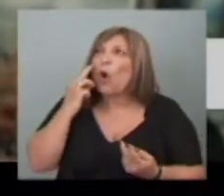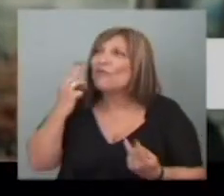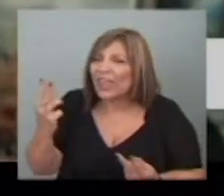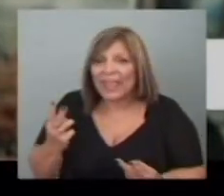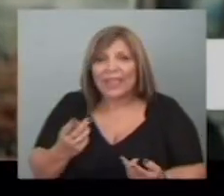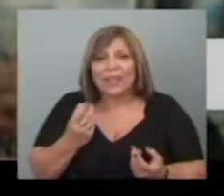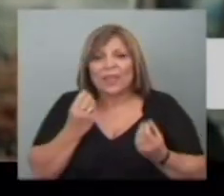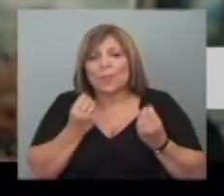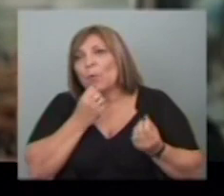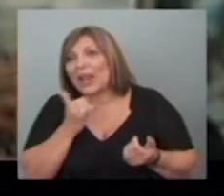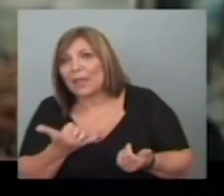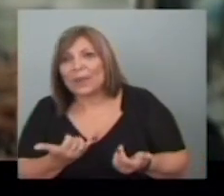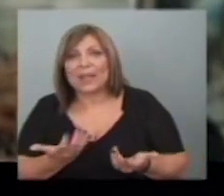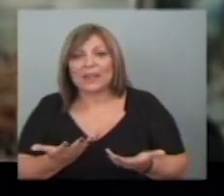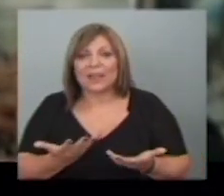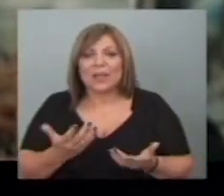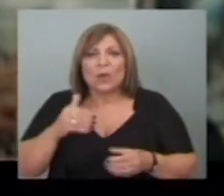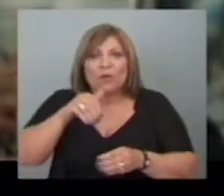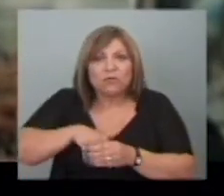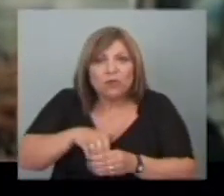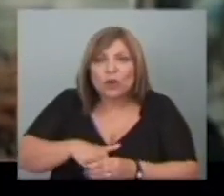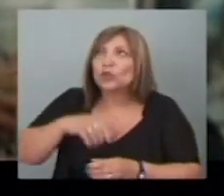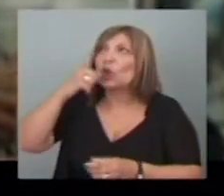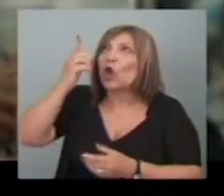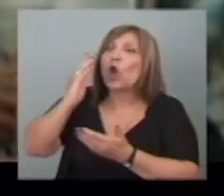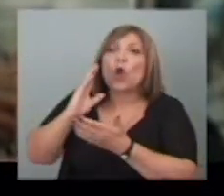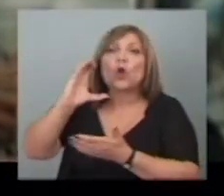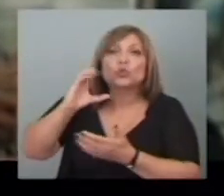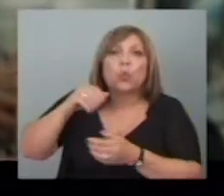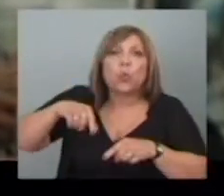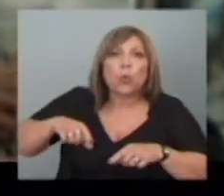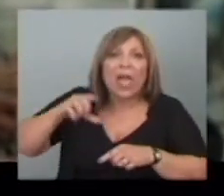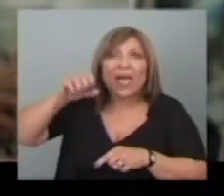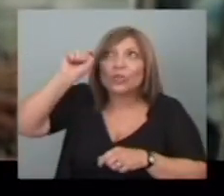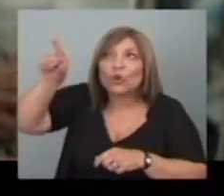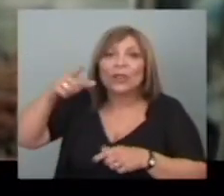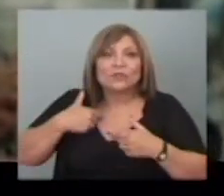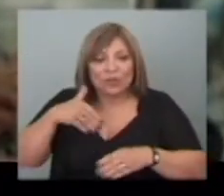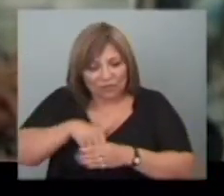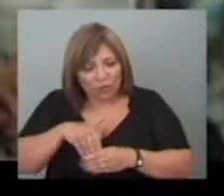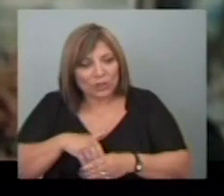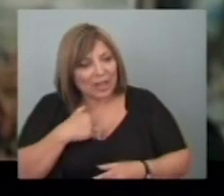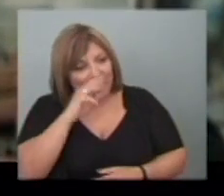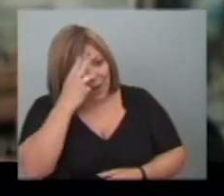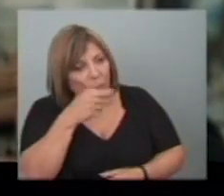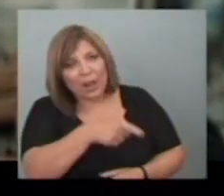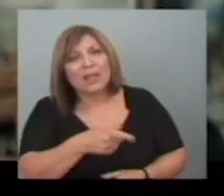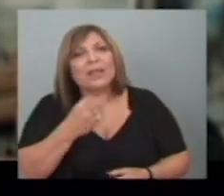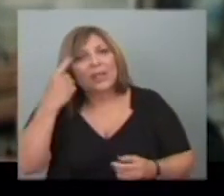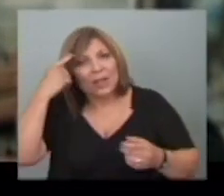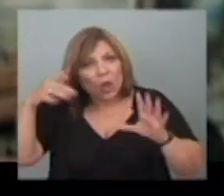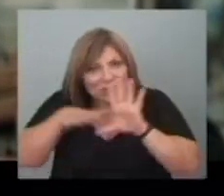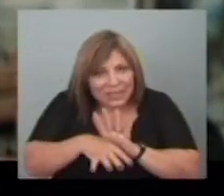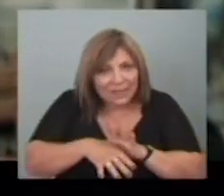por la votación del voto pistolar que no salió, bueno, ¿en qué medida coincide la imagen que los uruguayos que tenemos